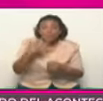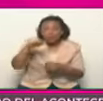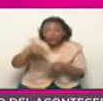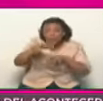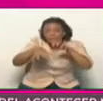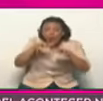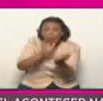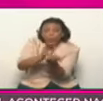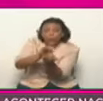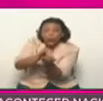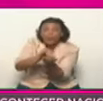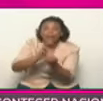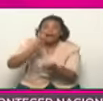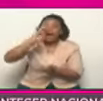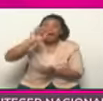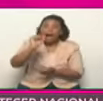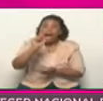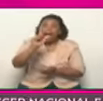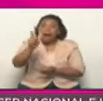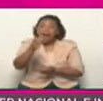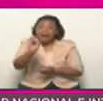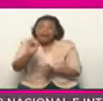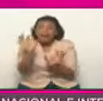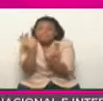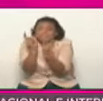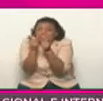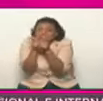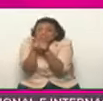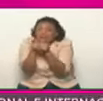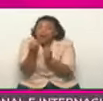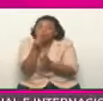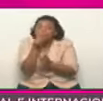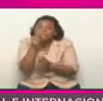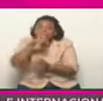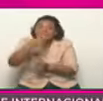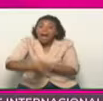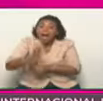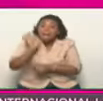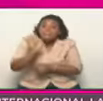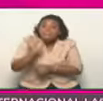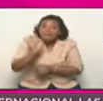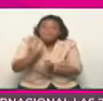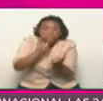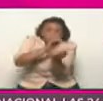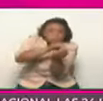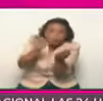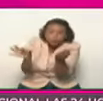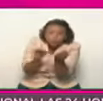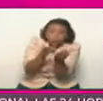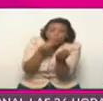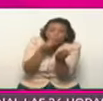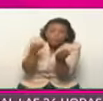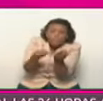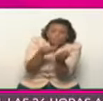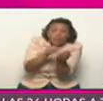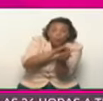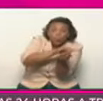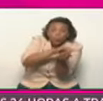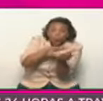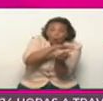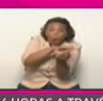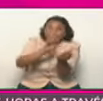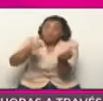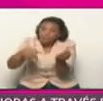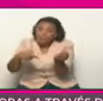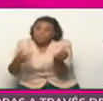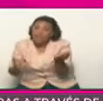de microalgas, que constituye el alimento de estos cultivos, ¿verdad? Entonces, si vamos a cultivarlo, pues tenemos